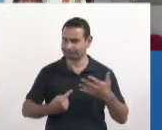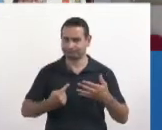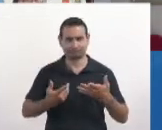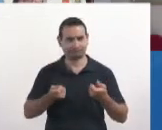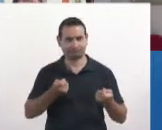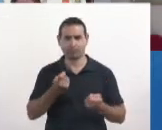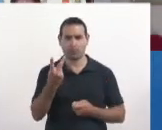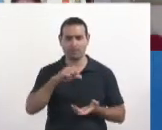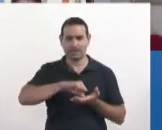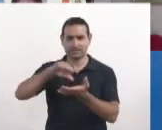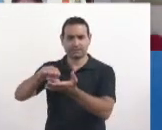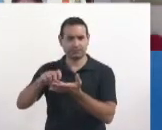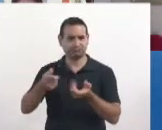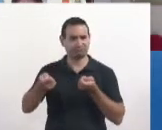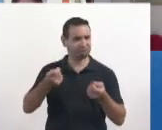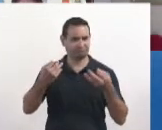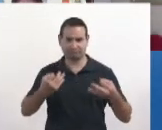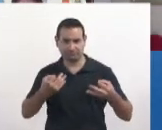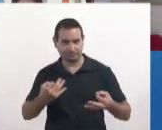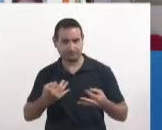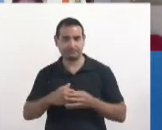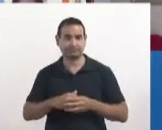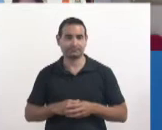entre ambos países. Hay